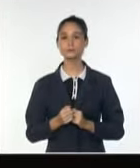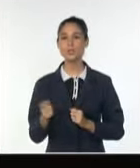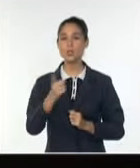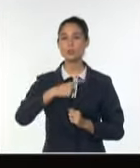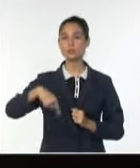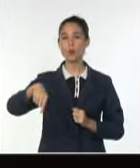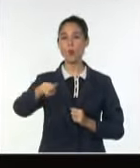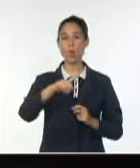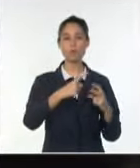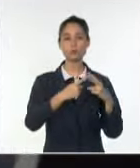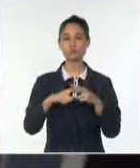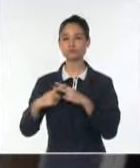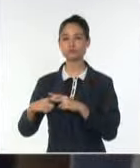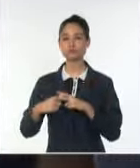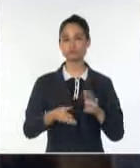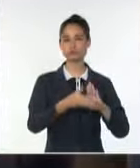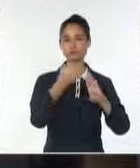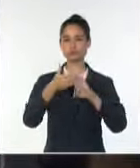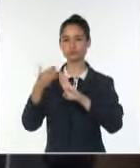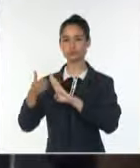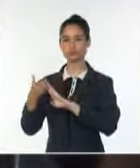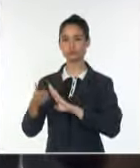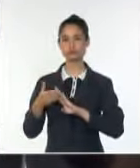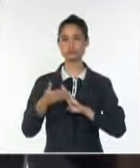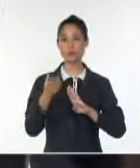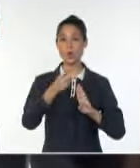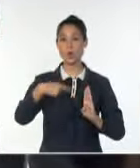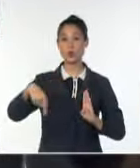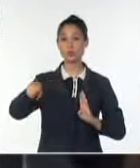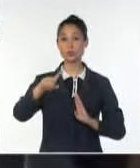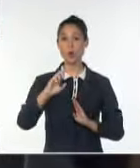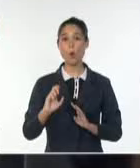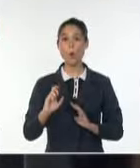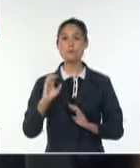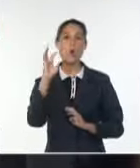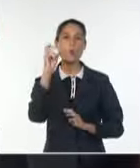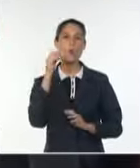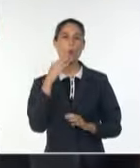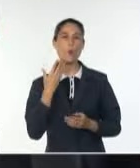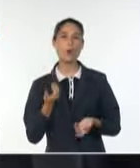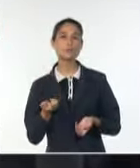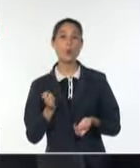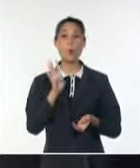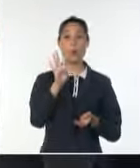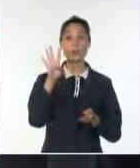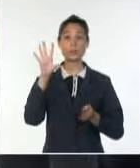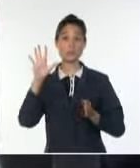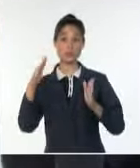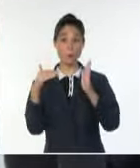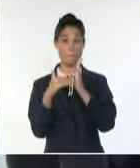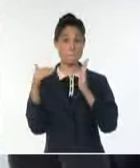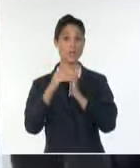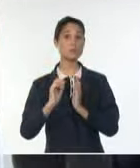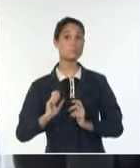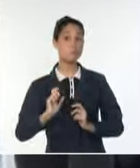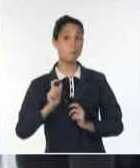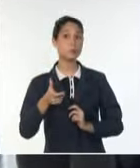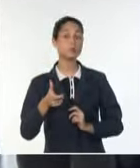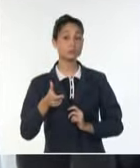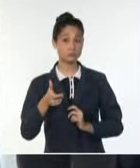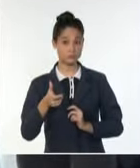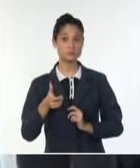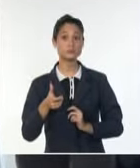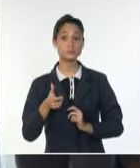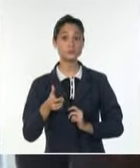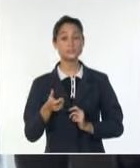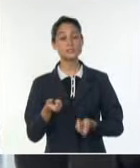quirúrgica con el equipamiento que se alrededor de 45 millones de pes sin equipamiento sin equipamiento estamos